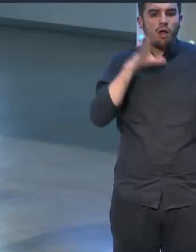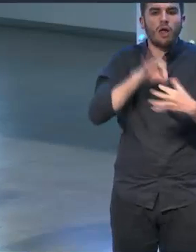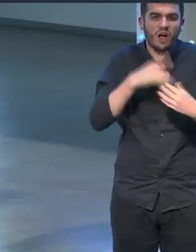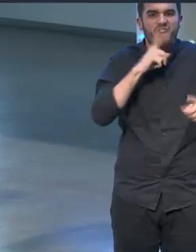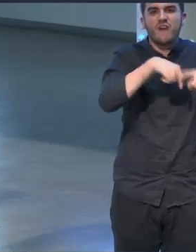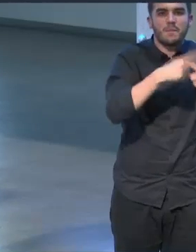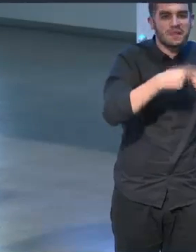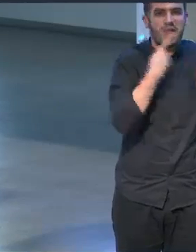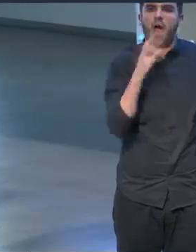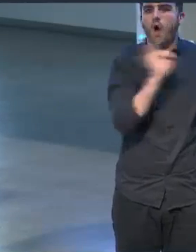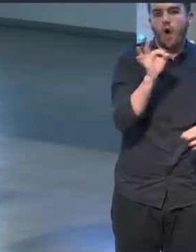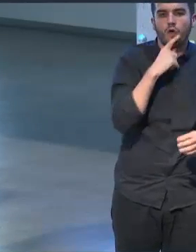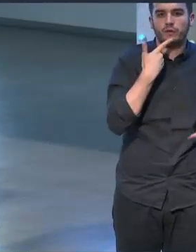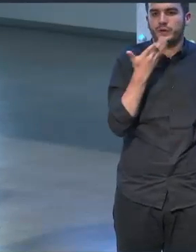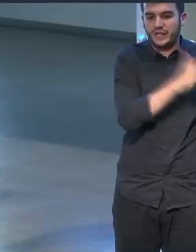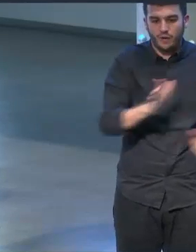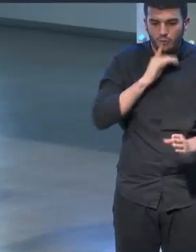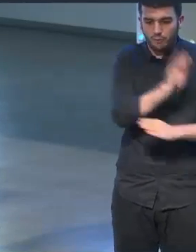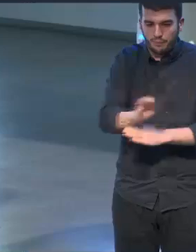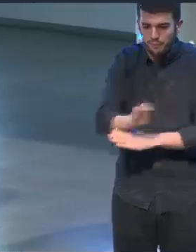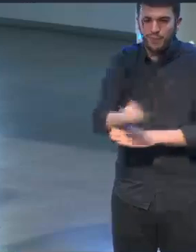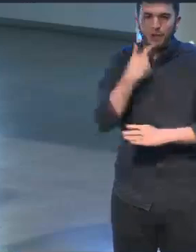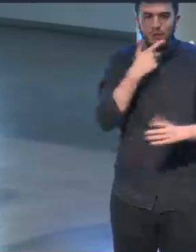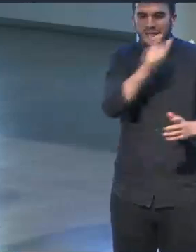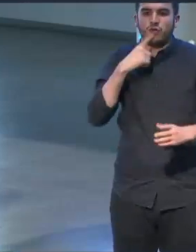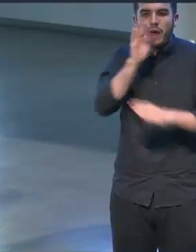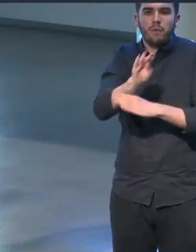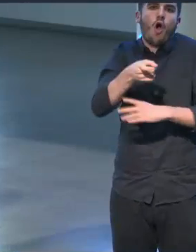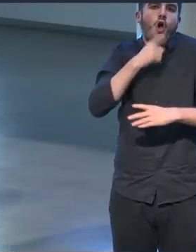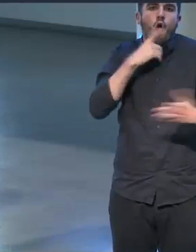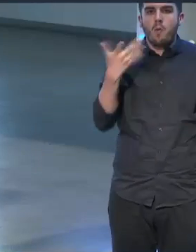posibilidad de cuidar de personas, ¿no?